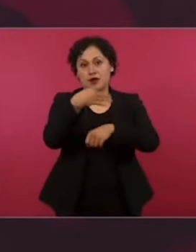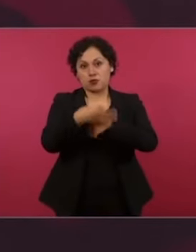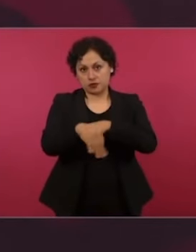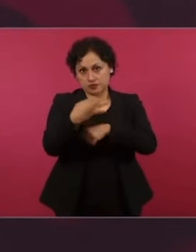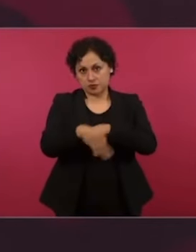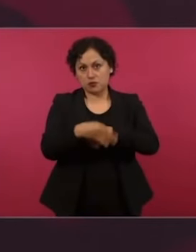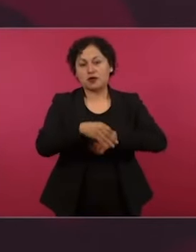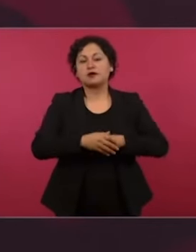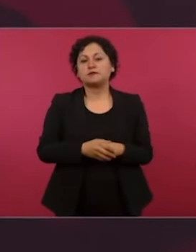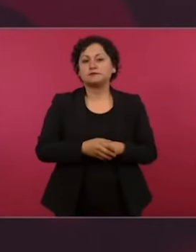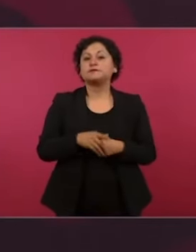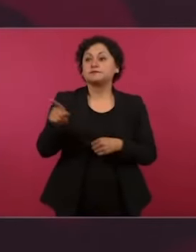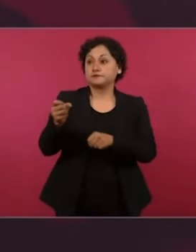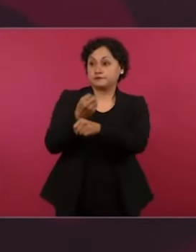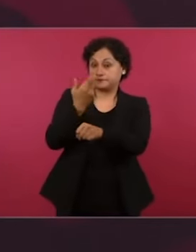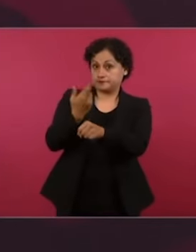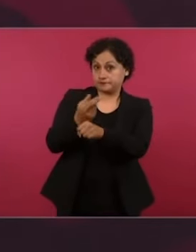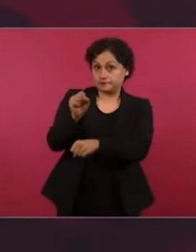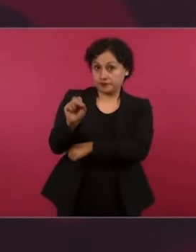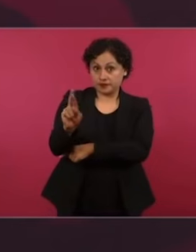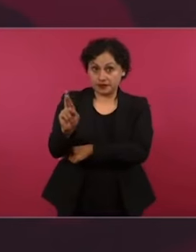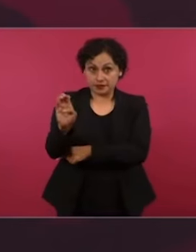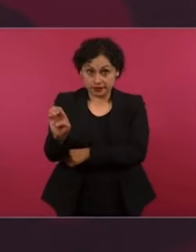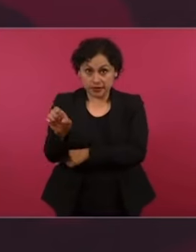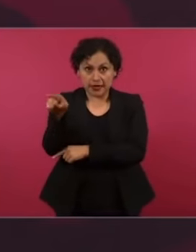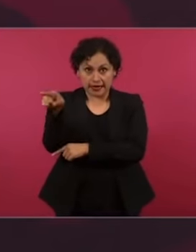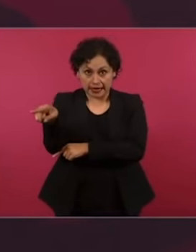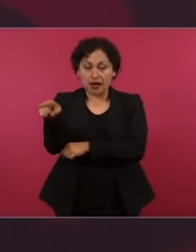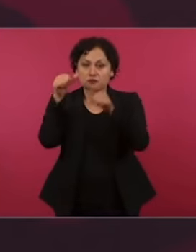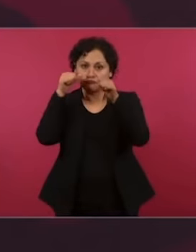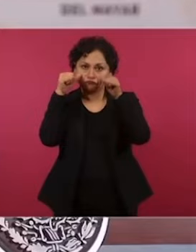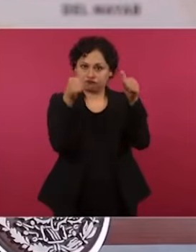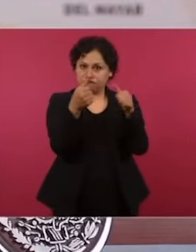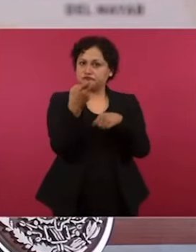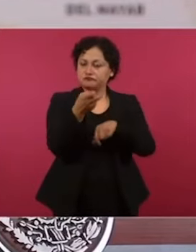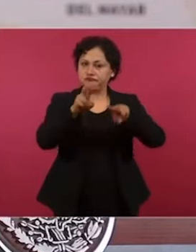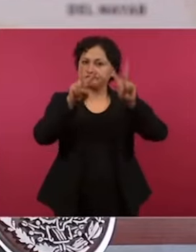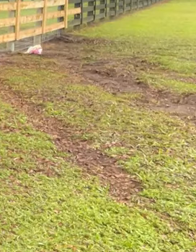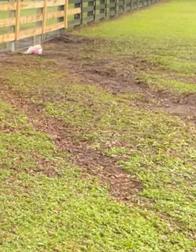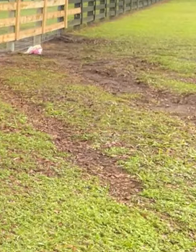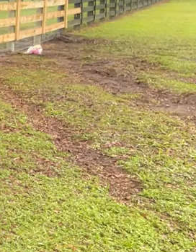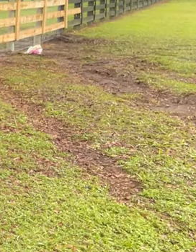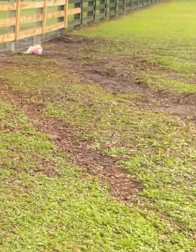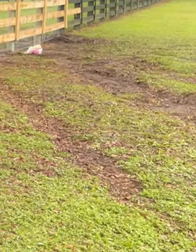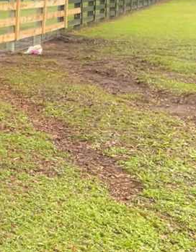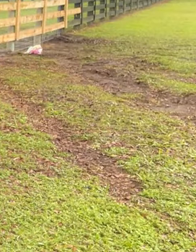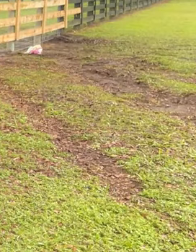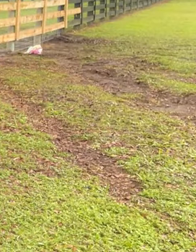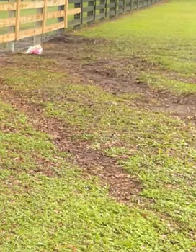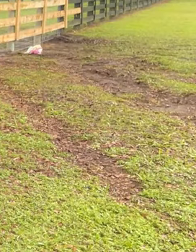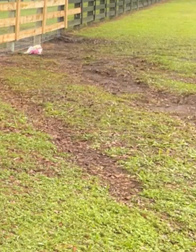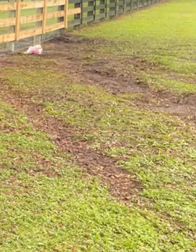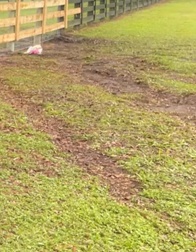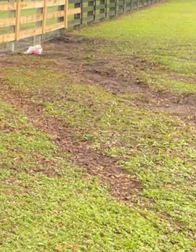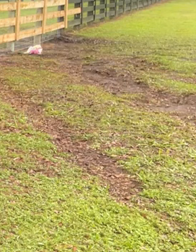exteriores está eh atendiendo este lamentable caso el conductor causante del